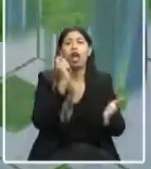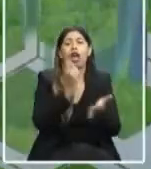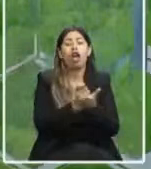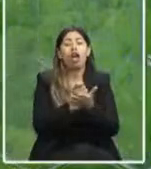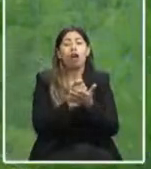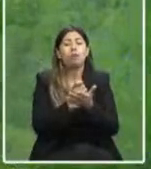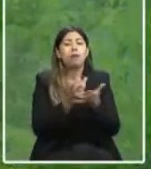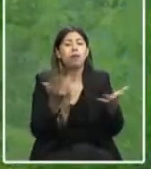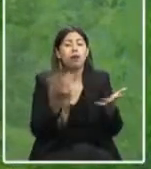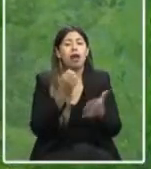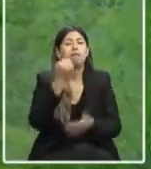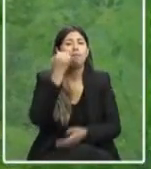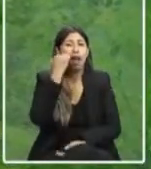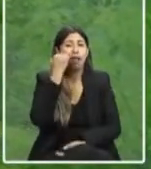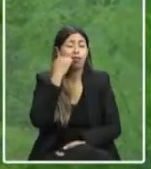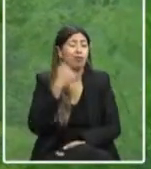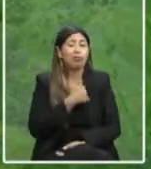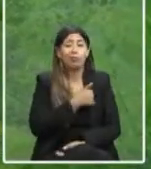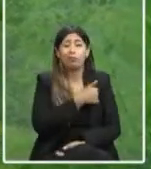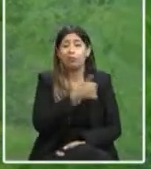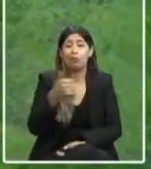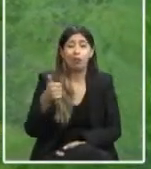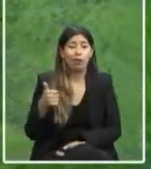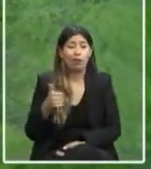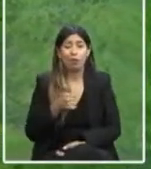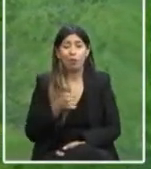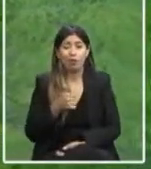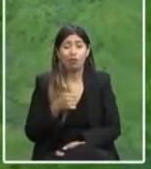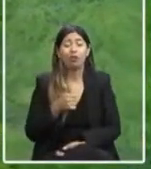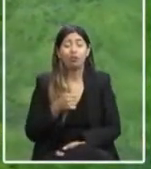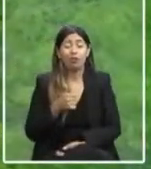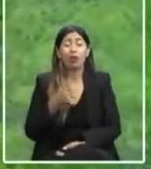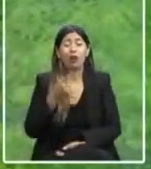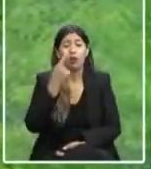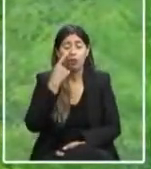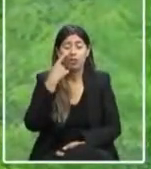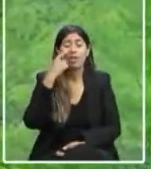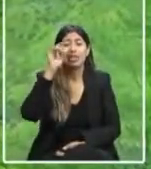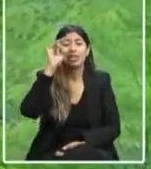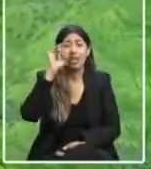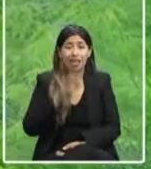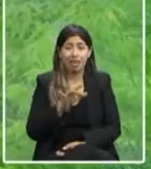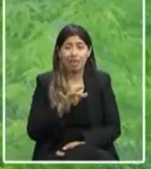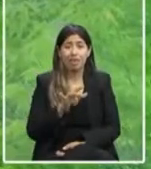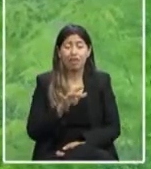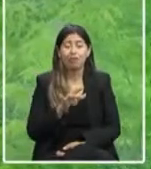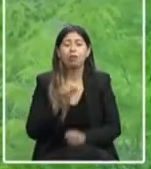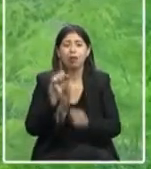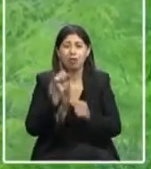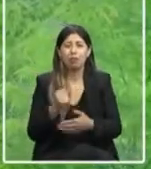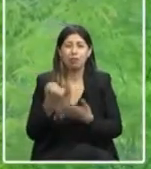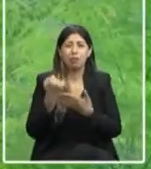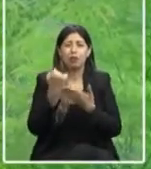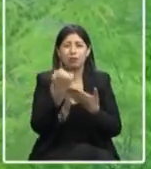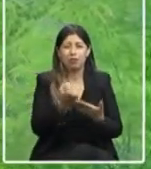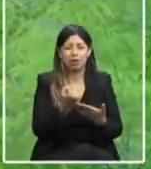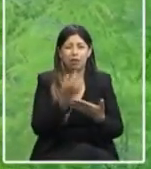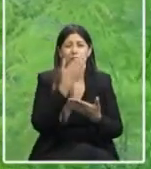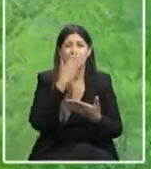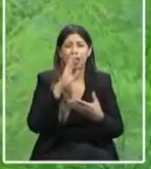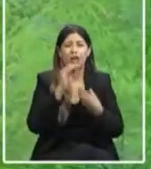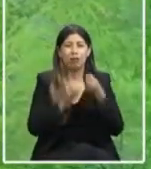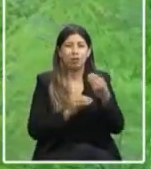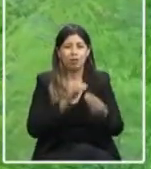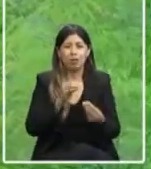Es decir, todos tenemos aquí un poquito de conocimientos que podemos aportar para mejorar